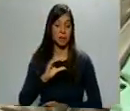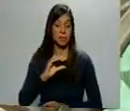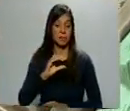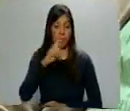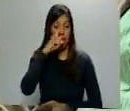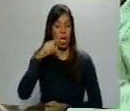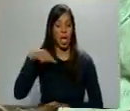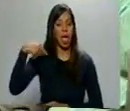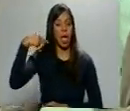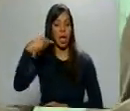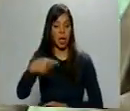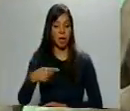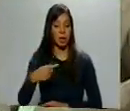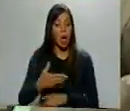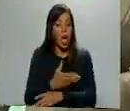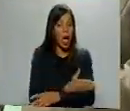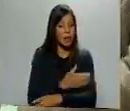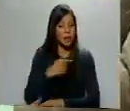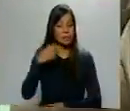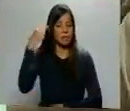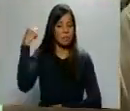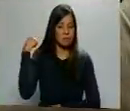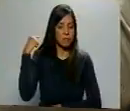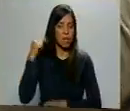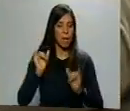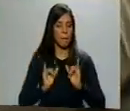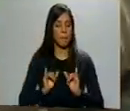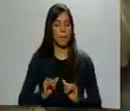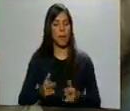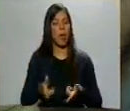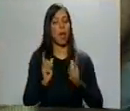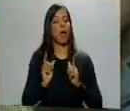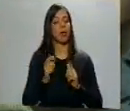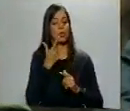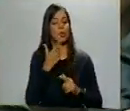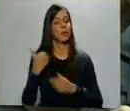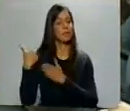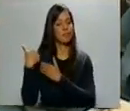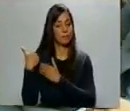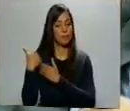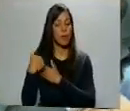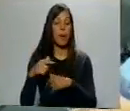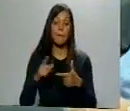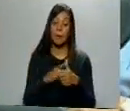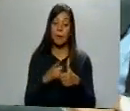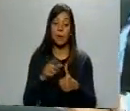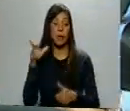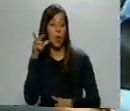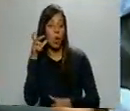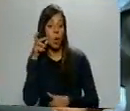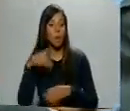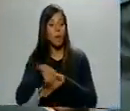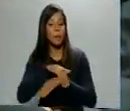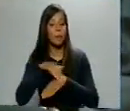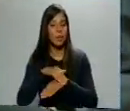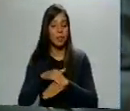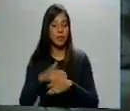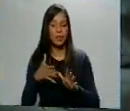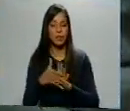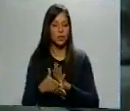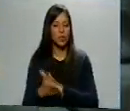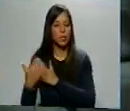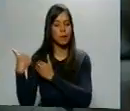año inmediatamente anterior, fijado por la autoridad competente, oída la opinión del Ministerio del Poder Popular